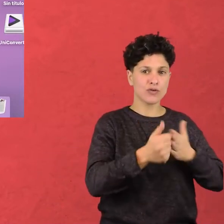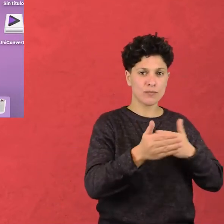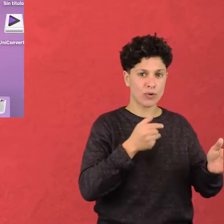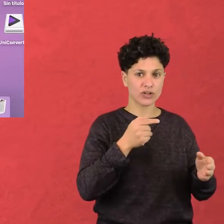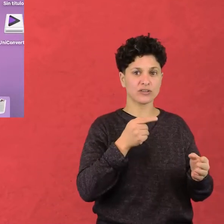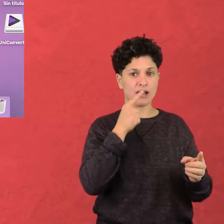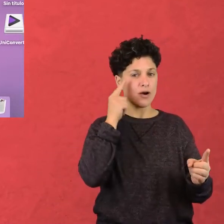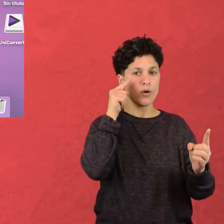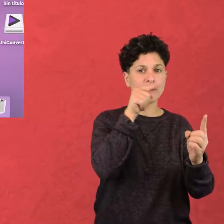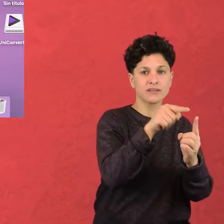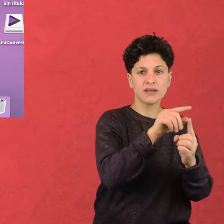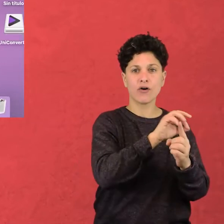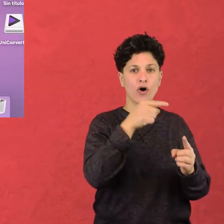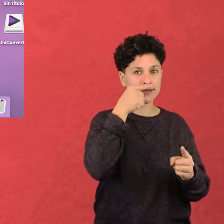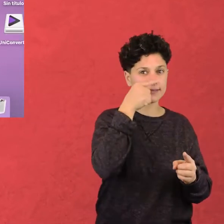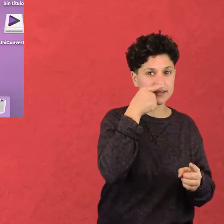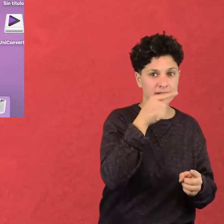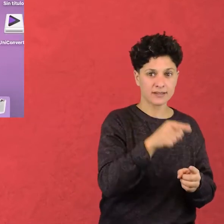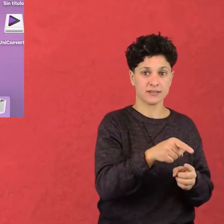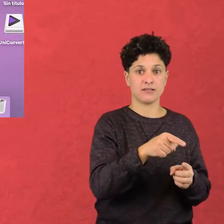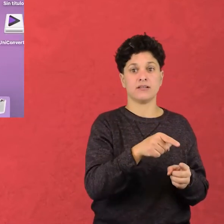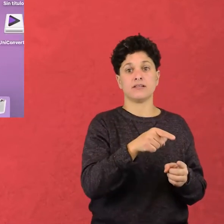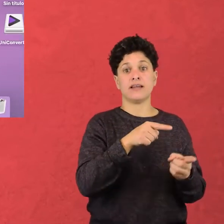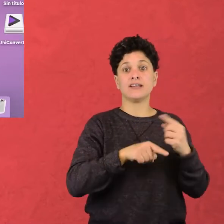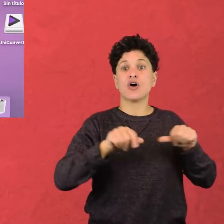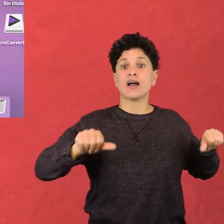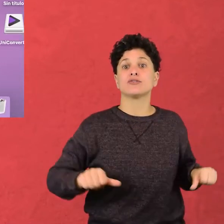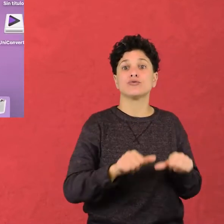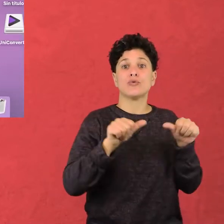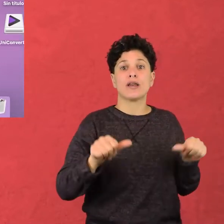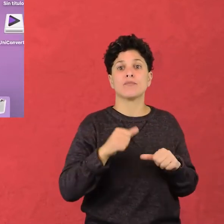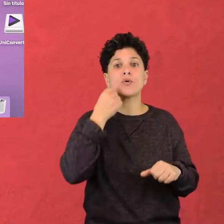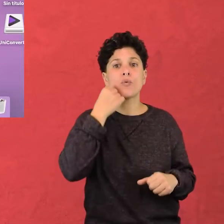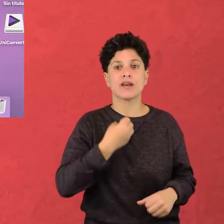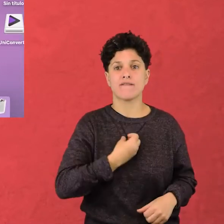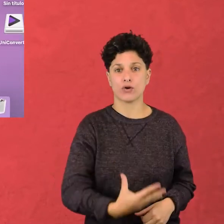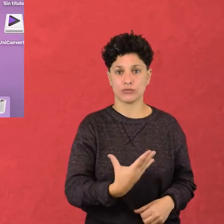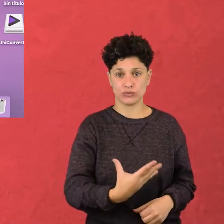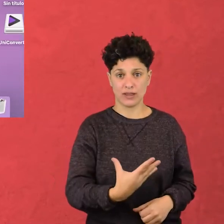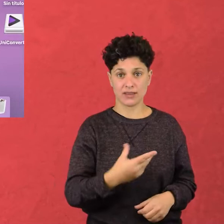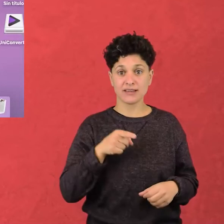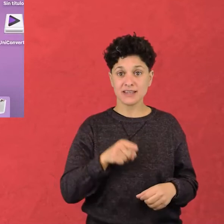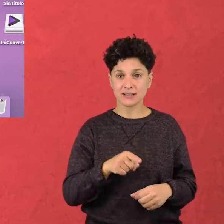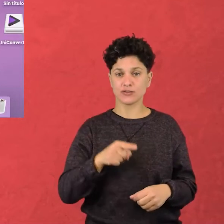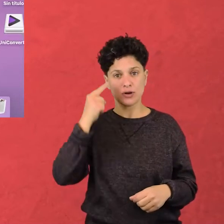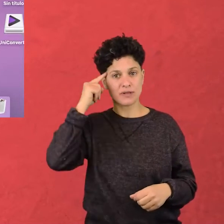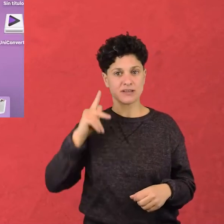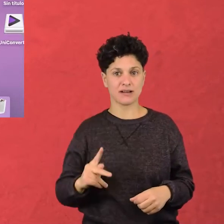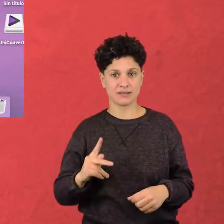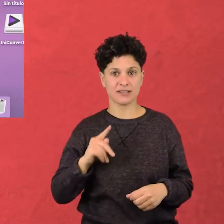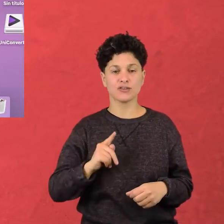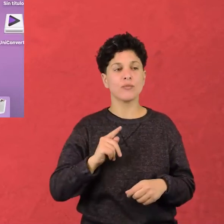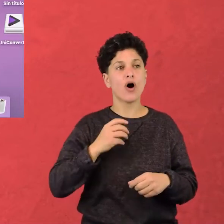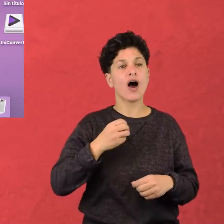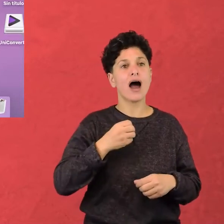manera moral, independiente de mente de su interés y de su emocionalidad, y eso se llama actuar